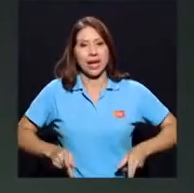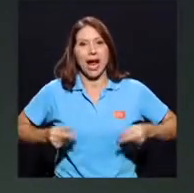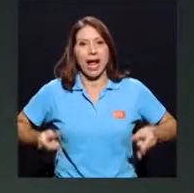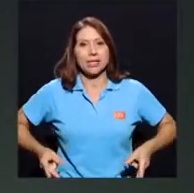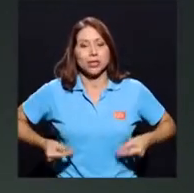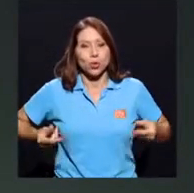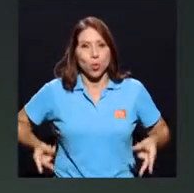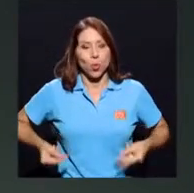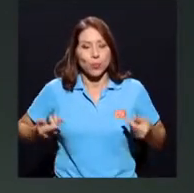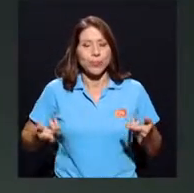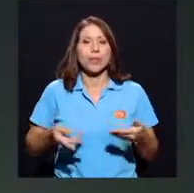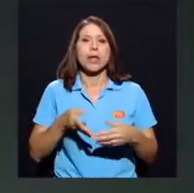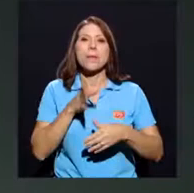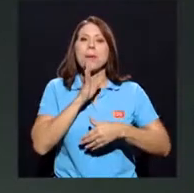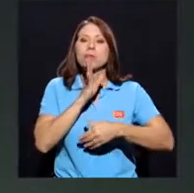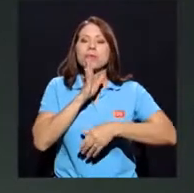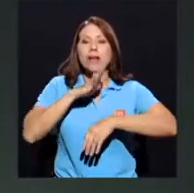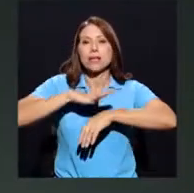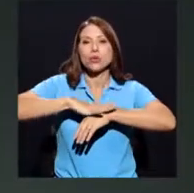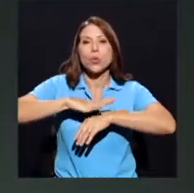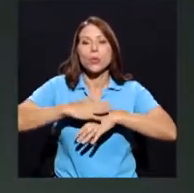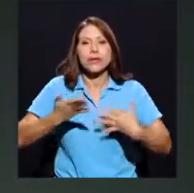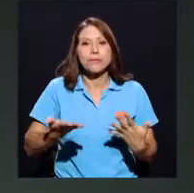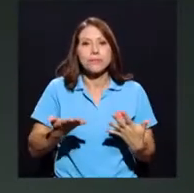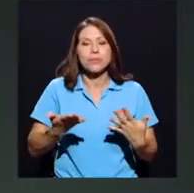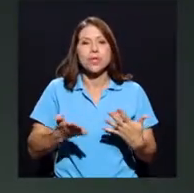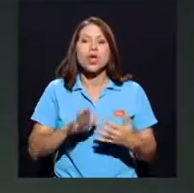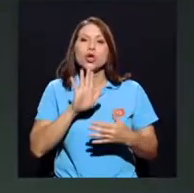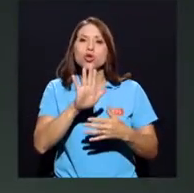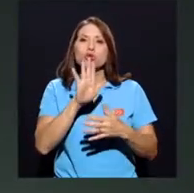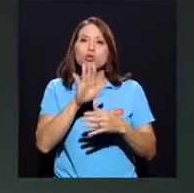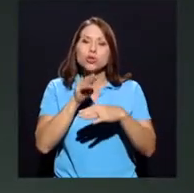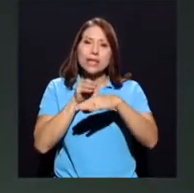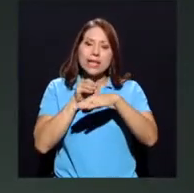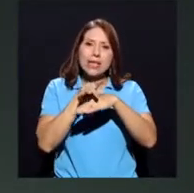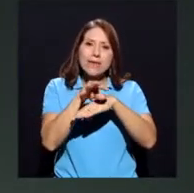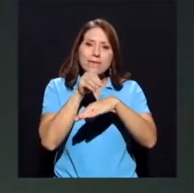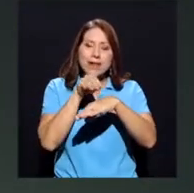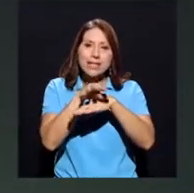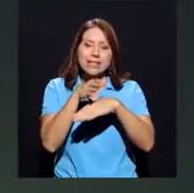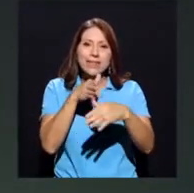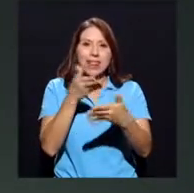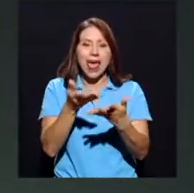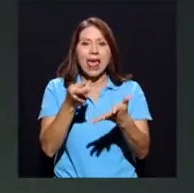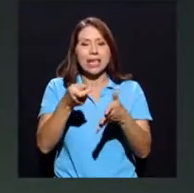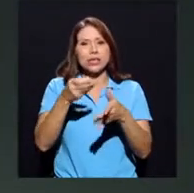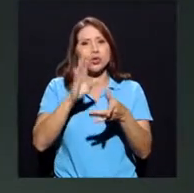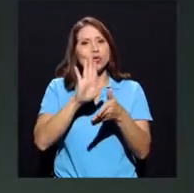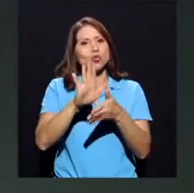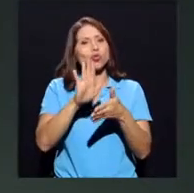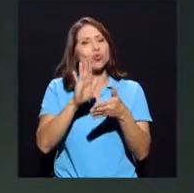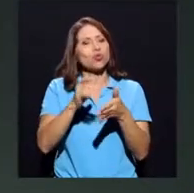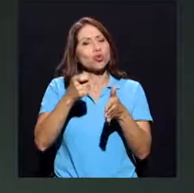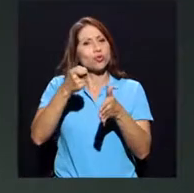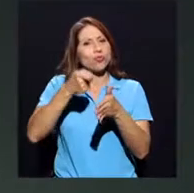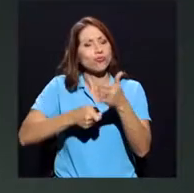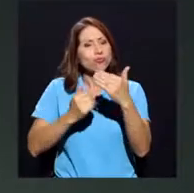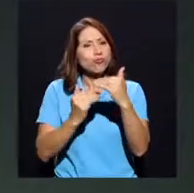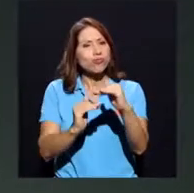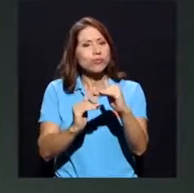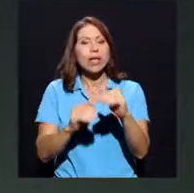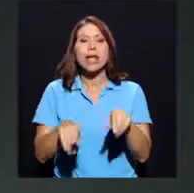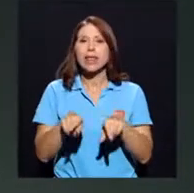hablar de sus inflexibilidades o rigideces y vamos a hablar de un tema